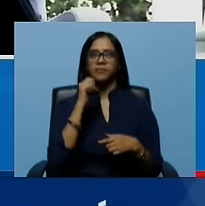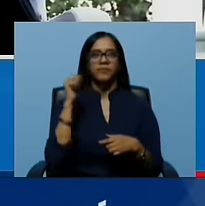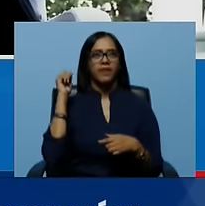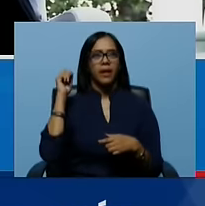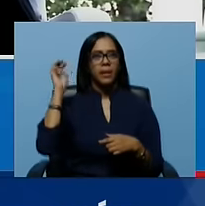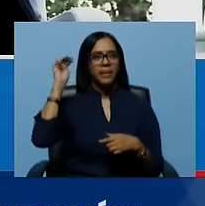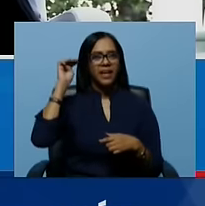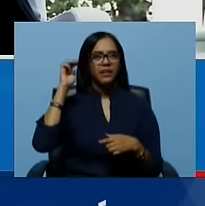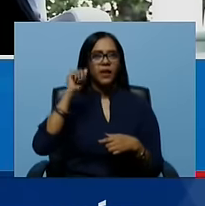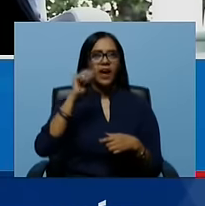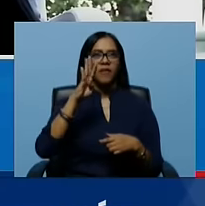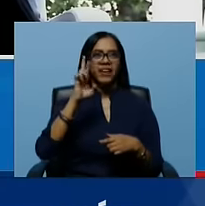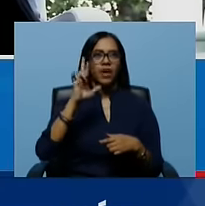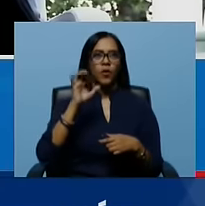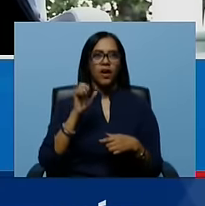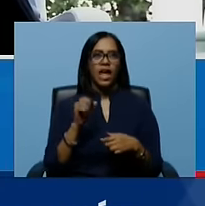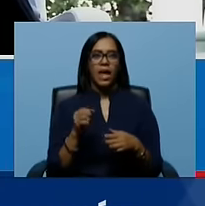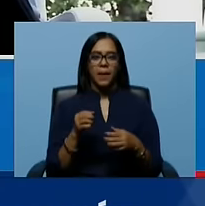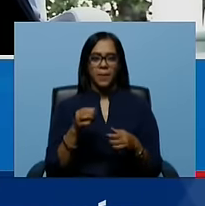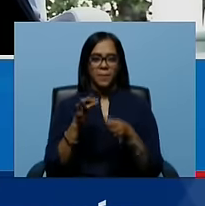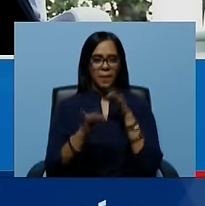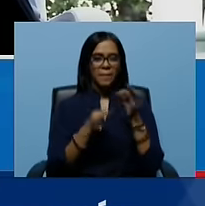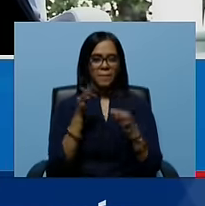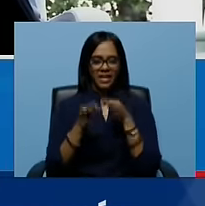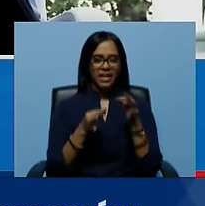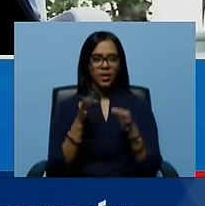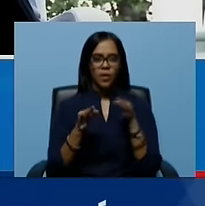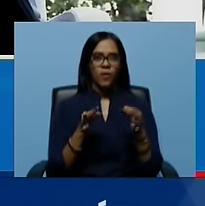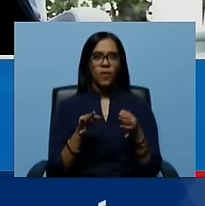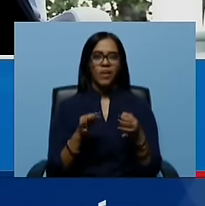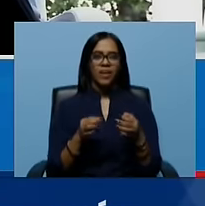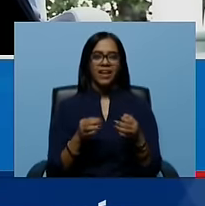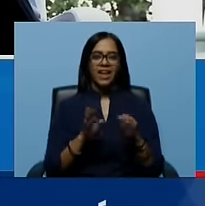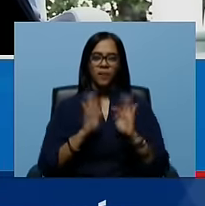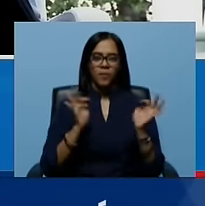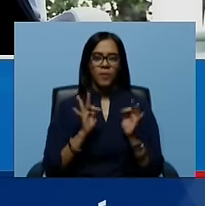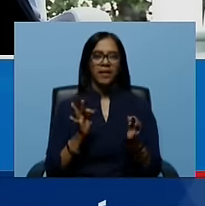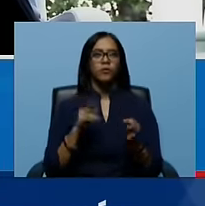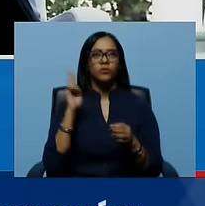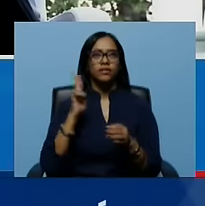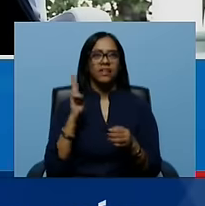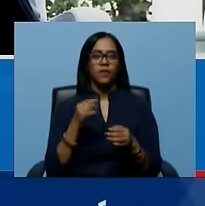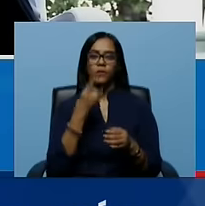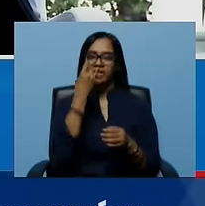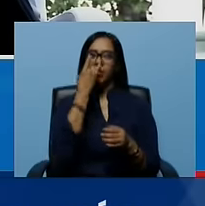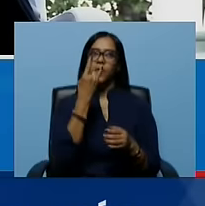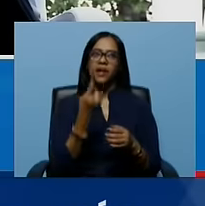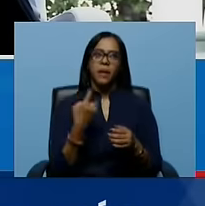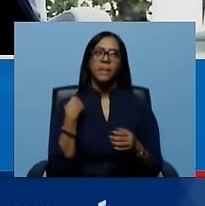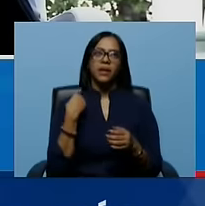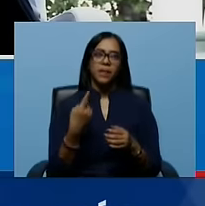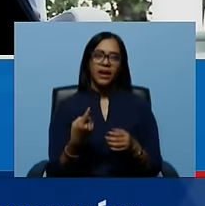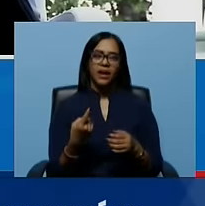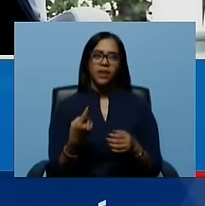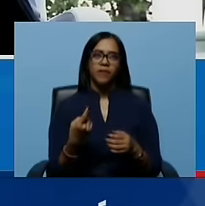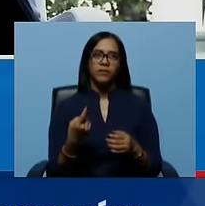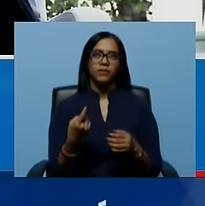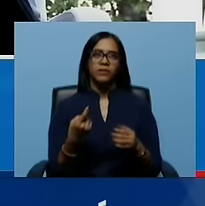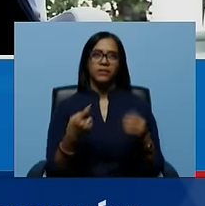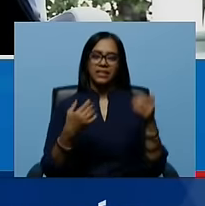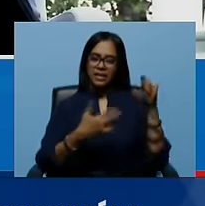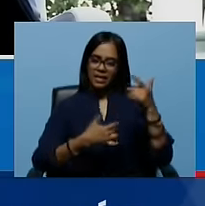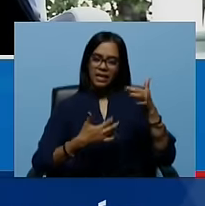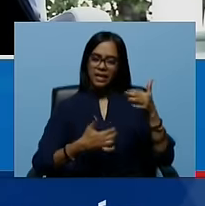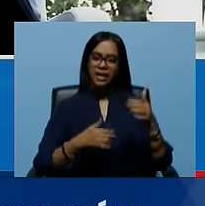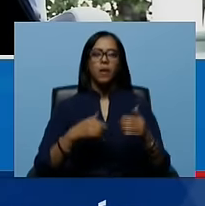el maestro Abreu y me explicó el método que ellos utilizaron para la orquesta, que era que uno se enamorara primero del instrumento y después